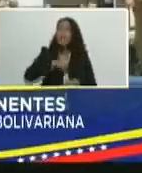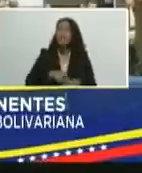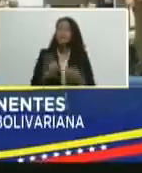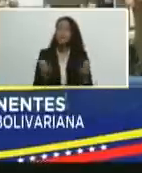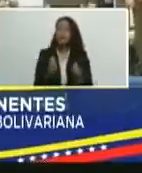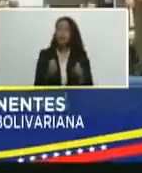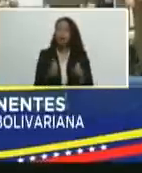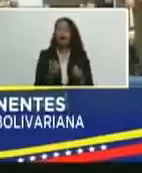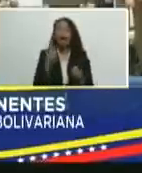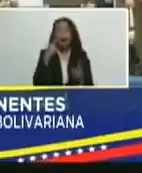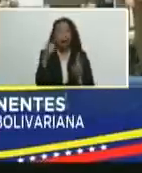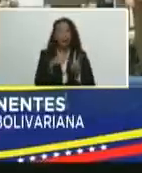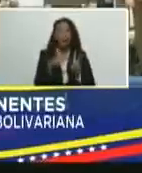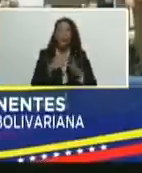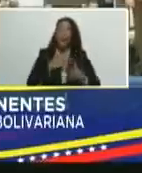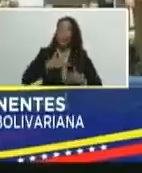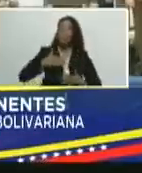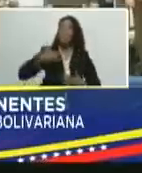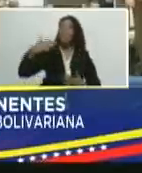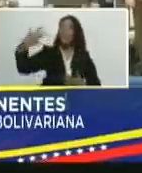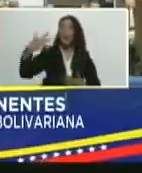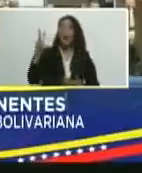Y la clave está en lo espiritual,